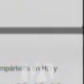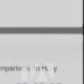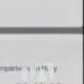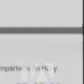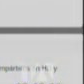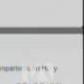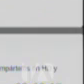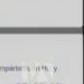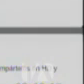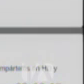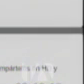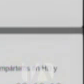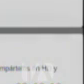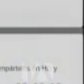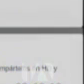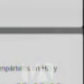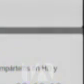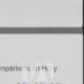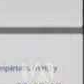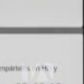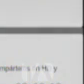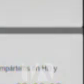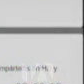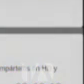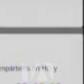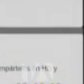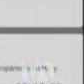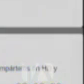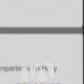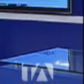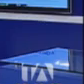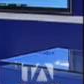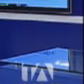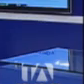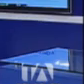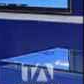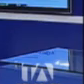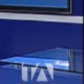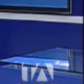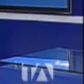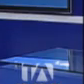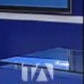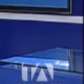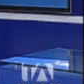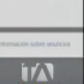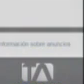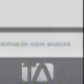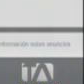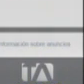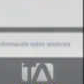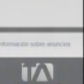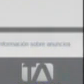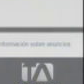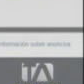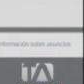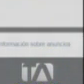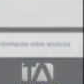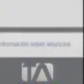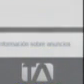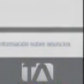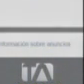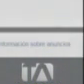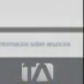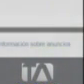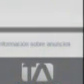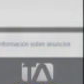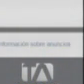de protección, vamos a pagar justos por pecadores. Gracias también por sus comentarios. Vamos con el siguiente tuit